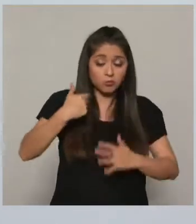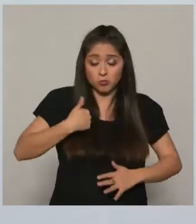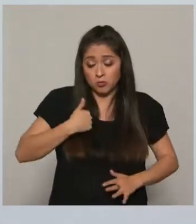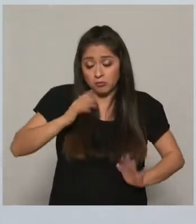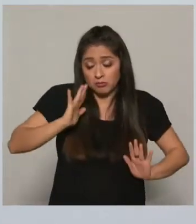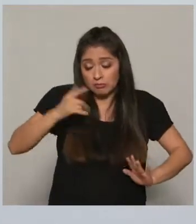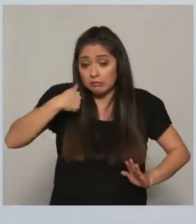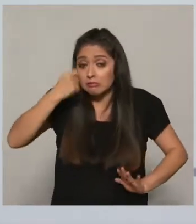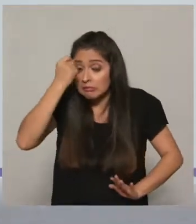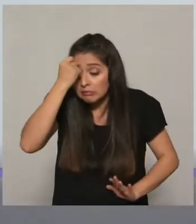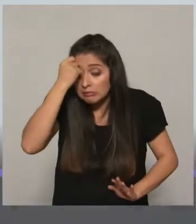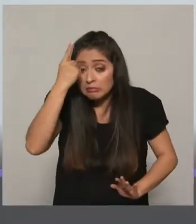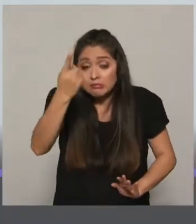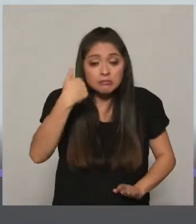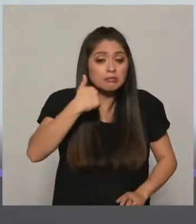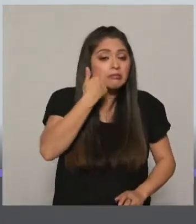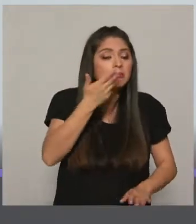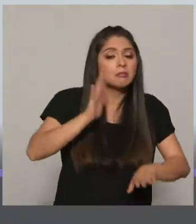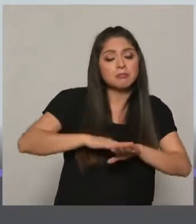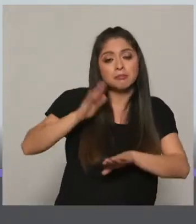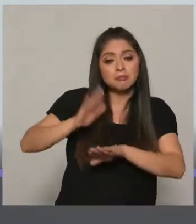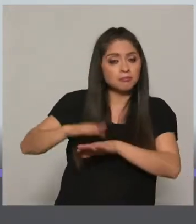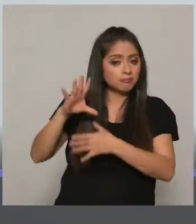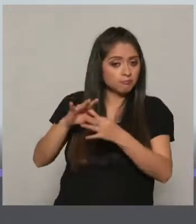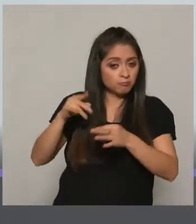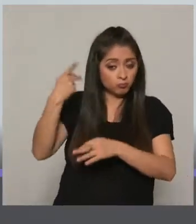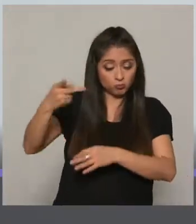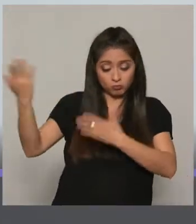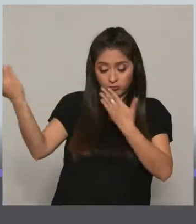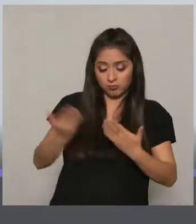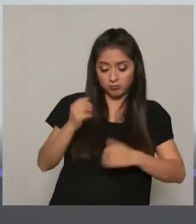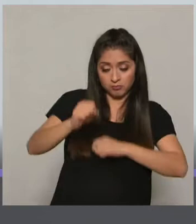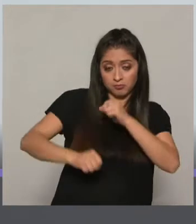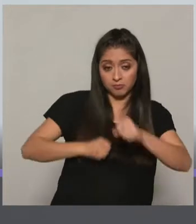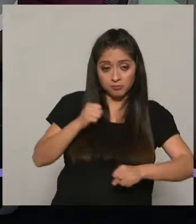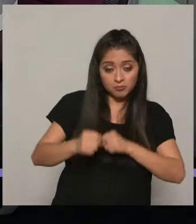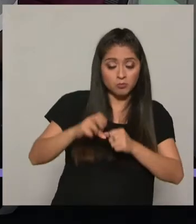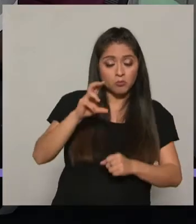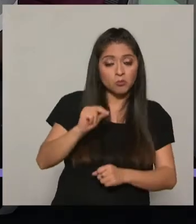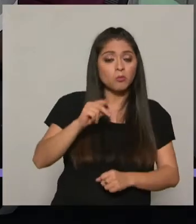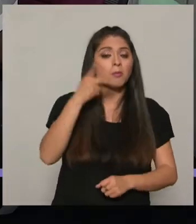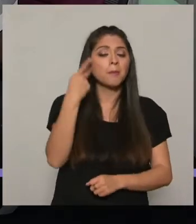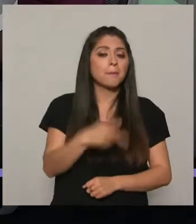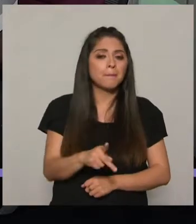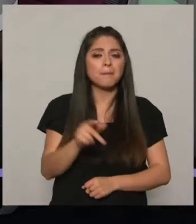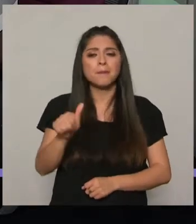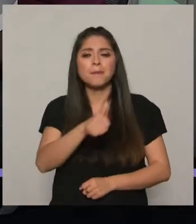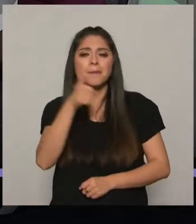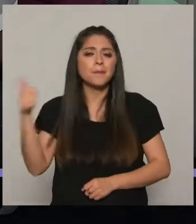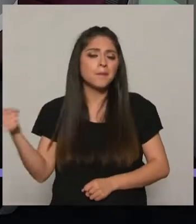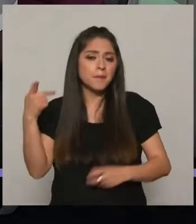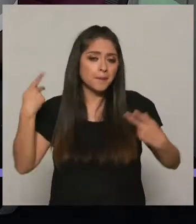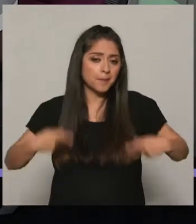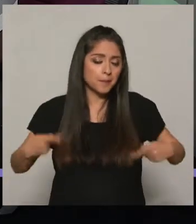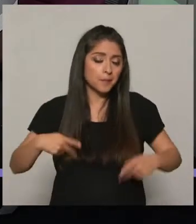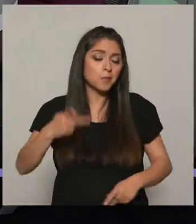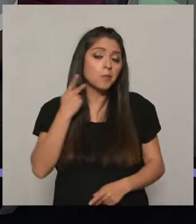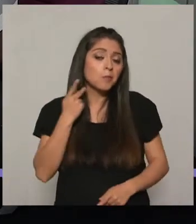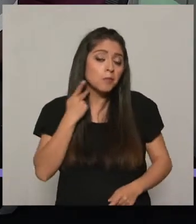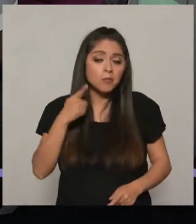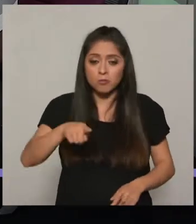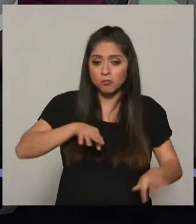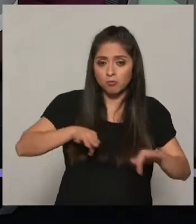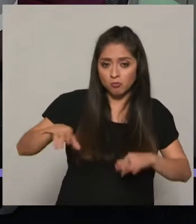quisiera, la verdad, seguir cacareando que llegaste en bicicleta, que no es nada más retórico ni demagógico lo tuyo, como otros políticos en el pasado